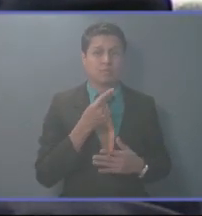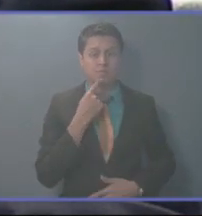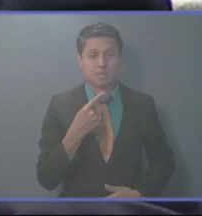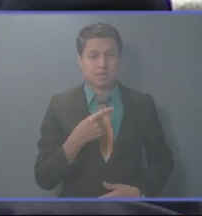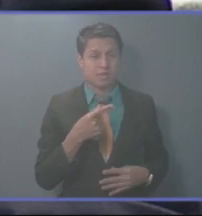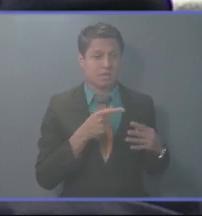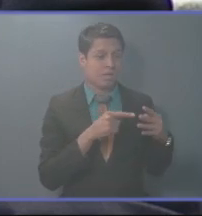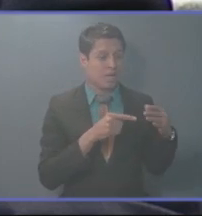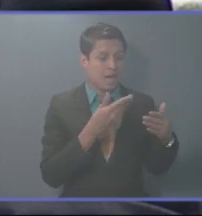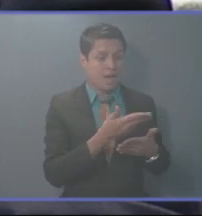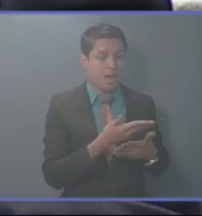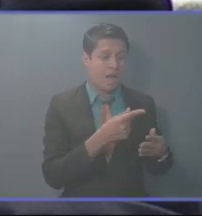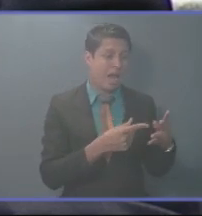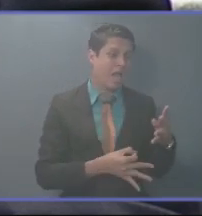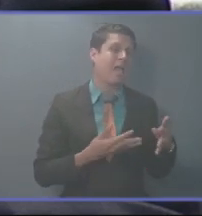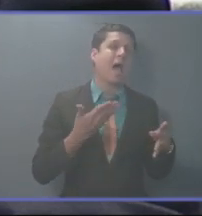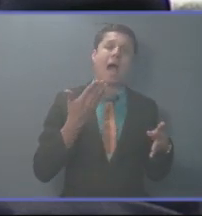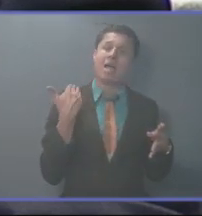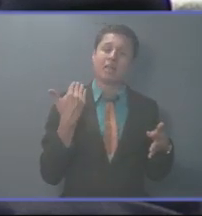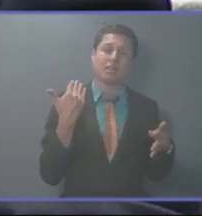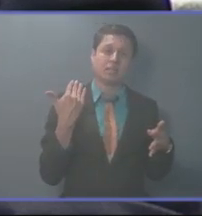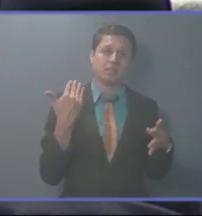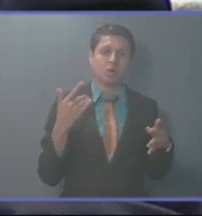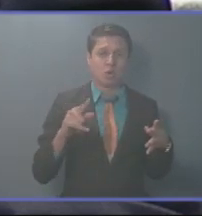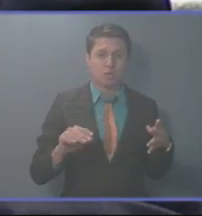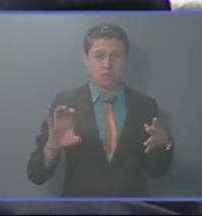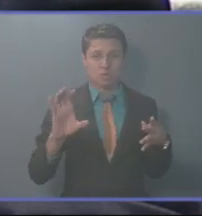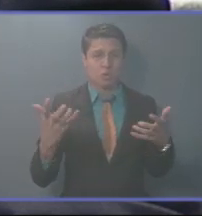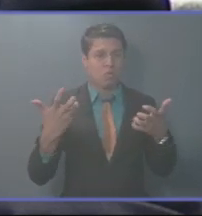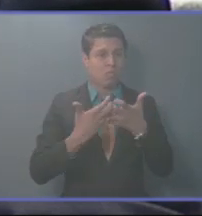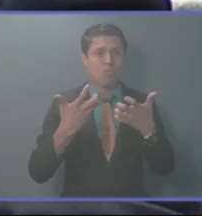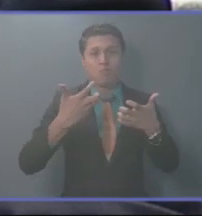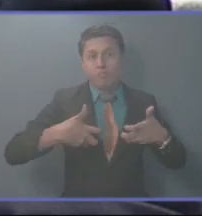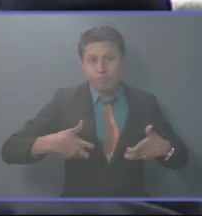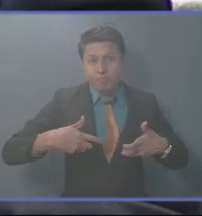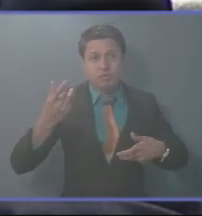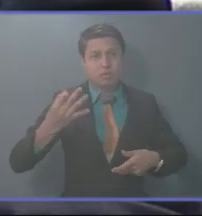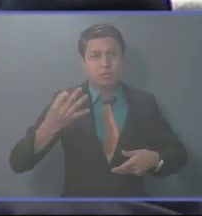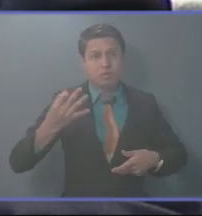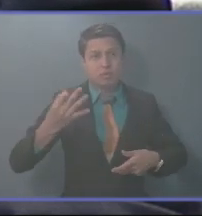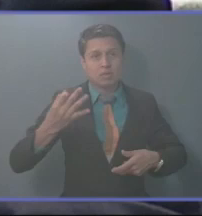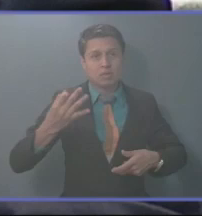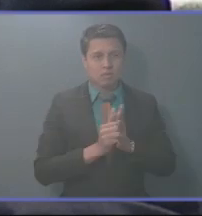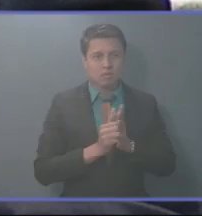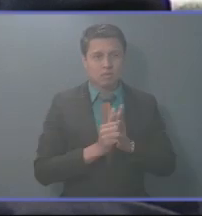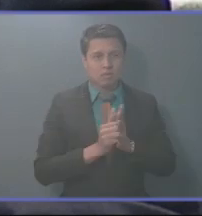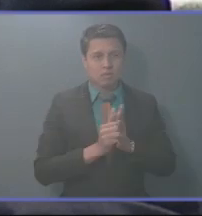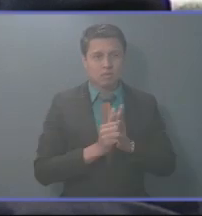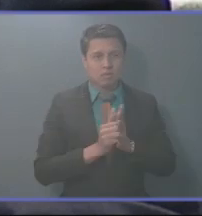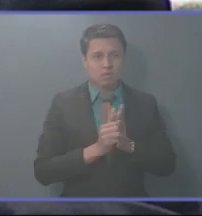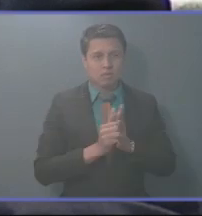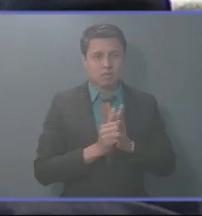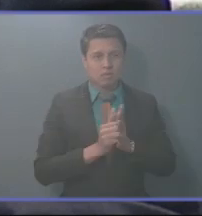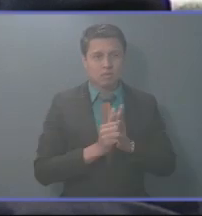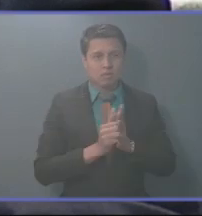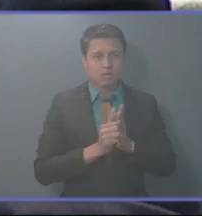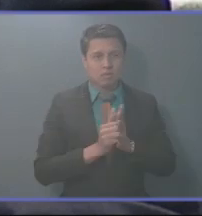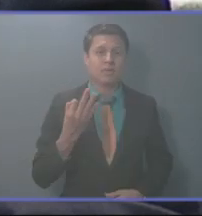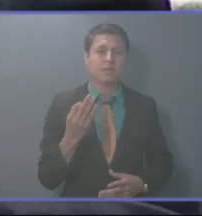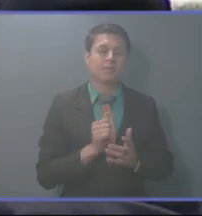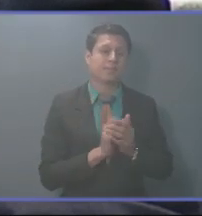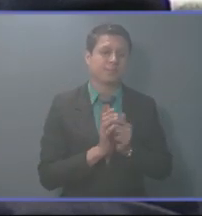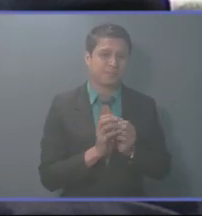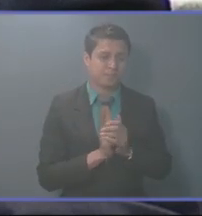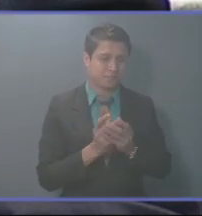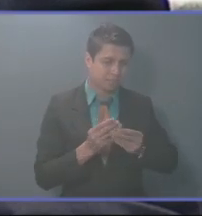reconoció que en el contexto de transición de una guerra a la paz se presentan conflictos complejos que hay que resolver conforme